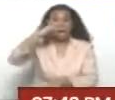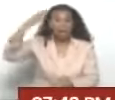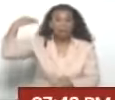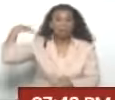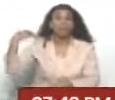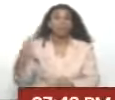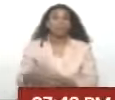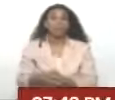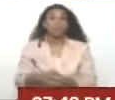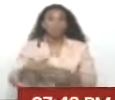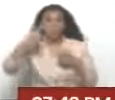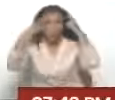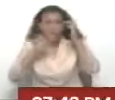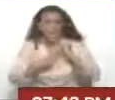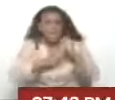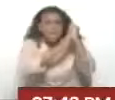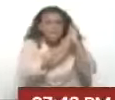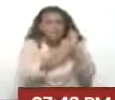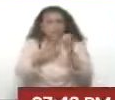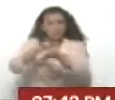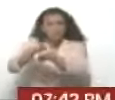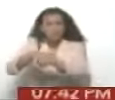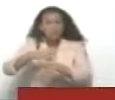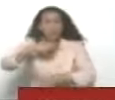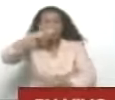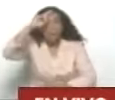de que tu jefe, tu líder, tu padre